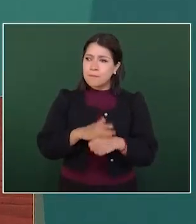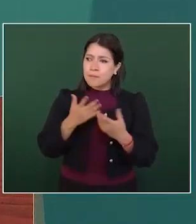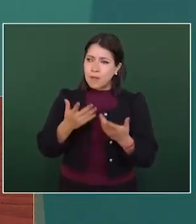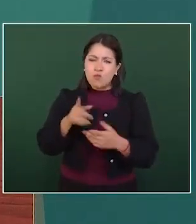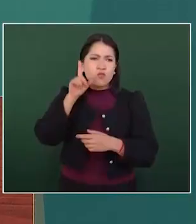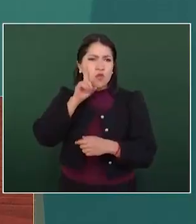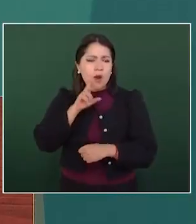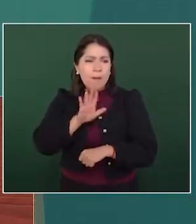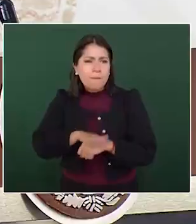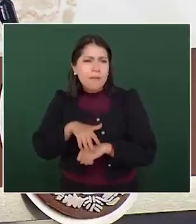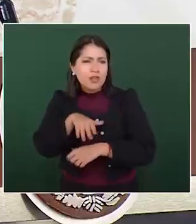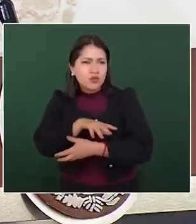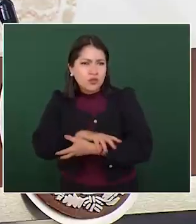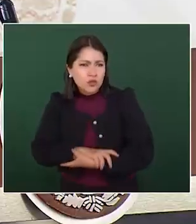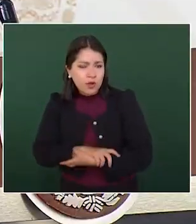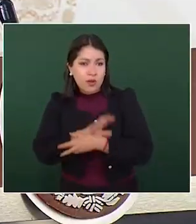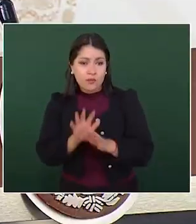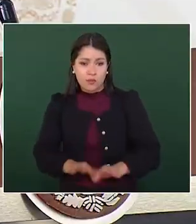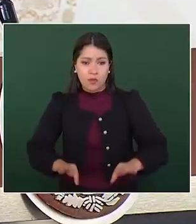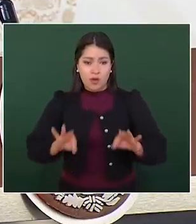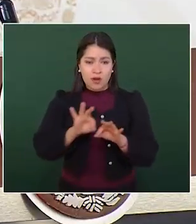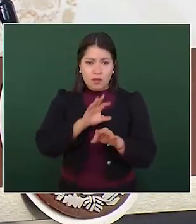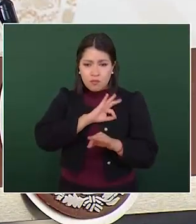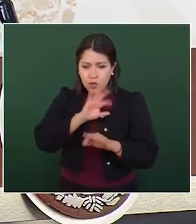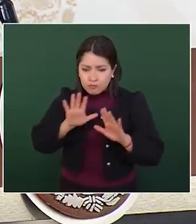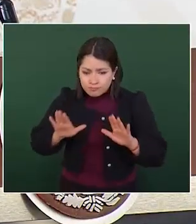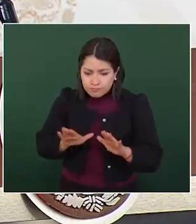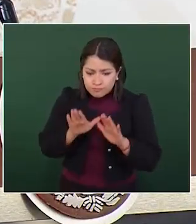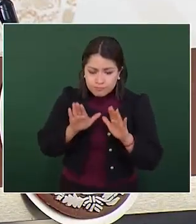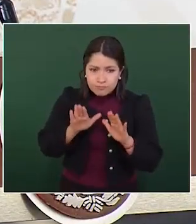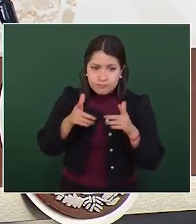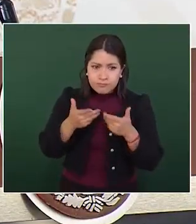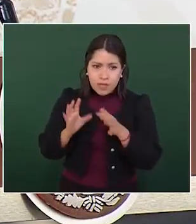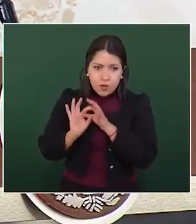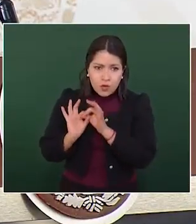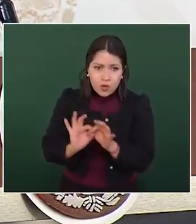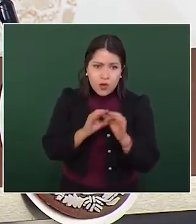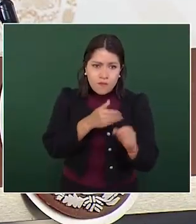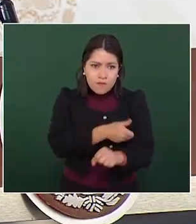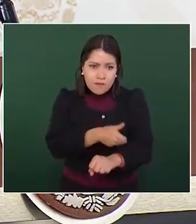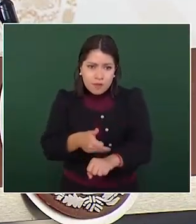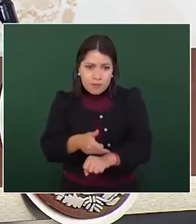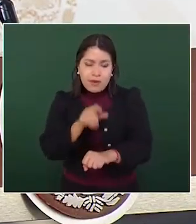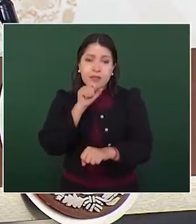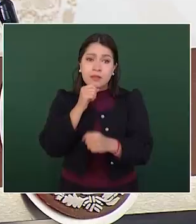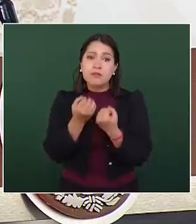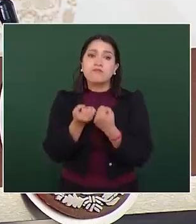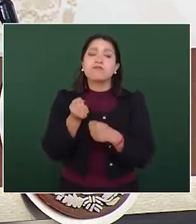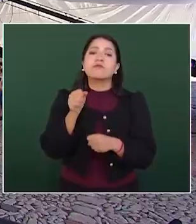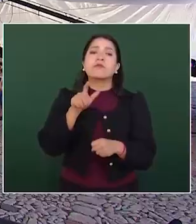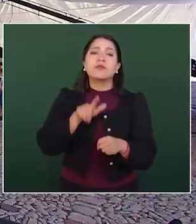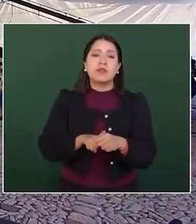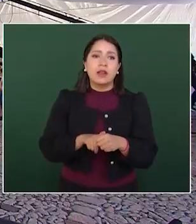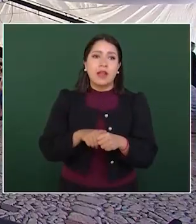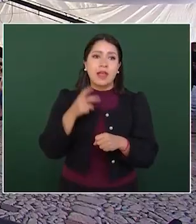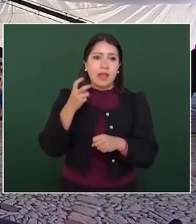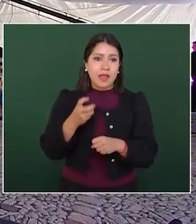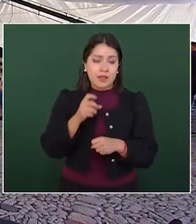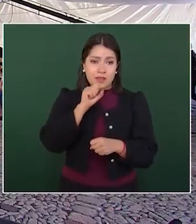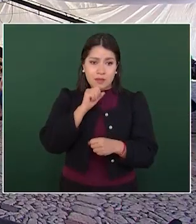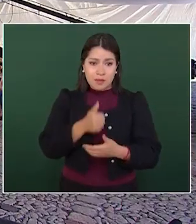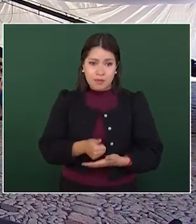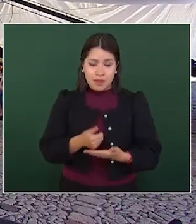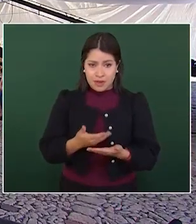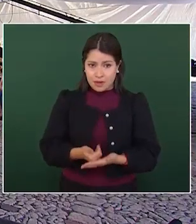somos piezas fundamentales para la integración familiar y también para la sociedad. Y esto permite además generar